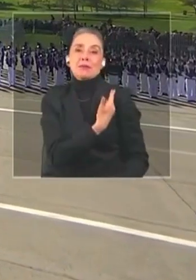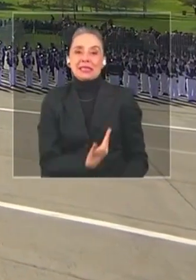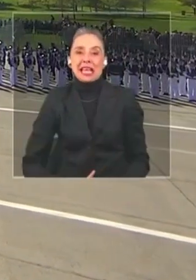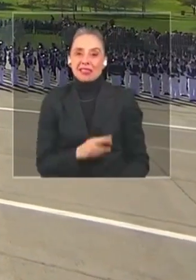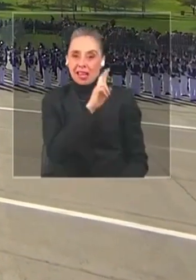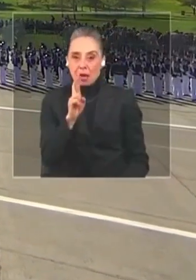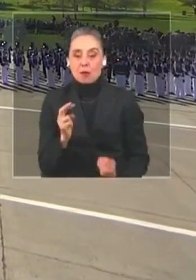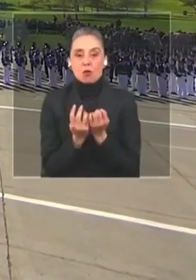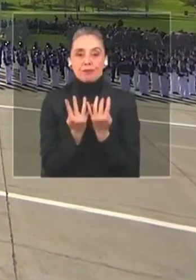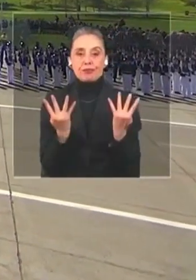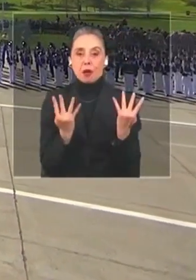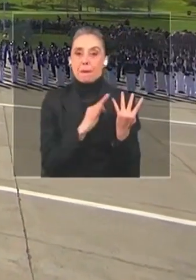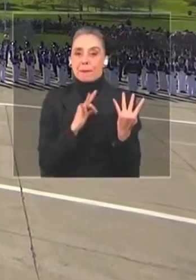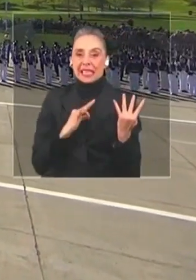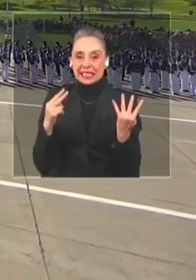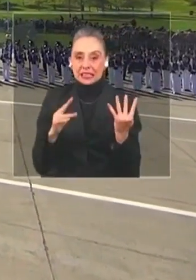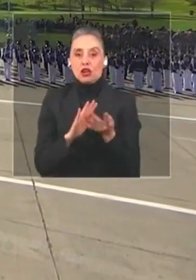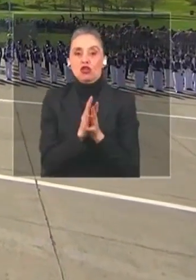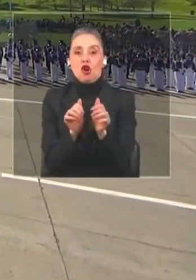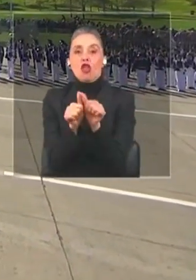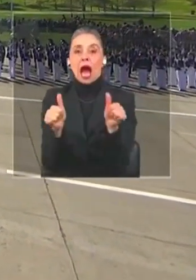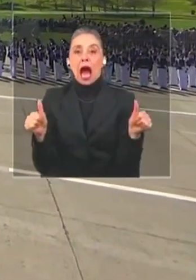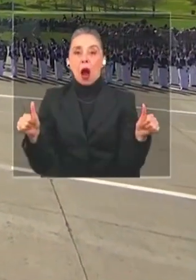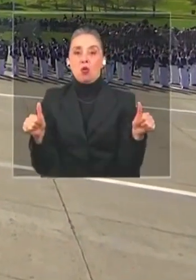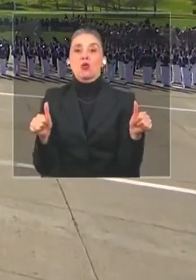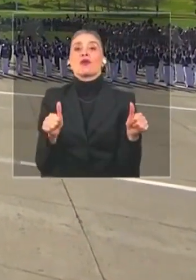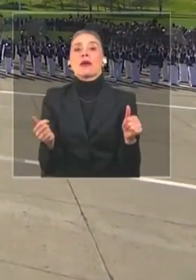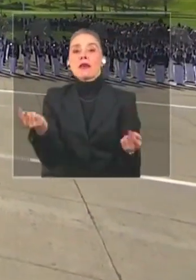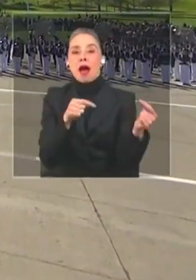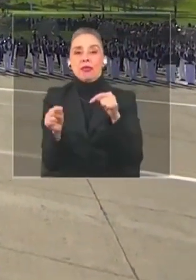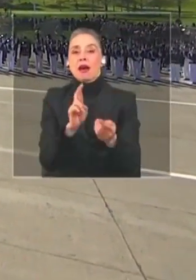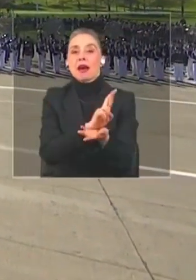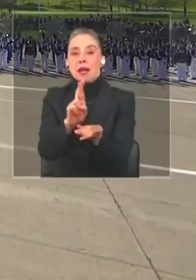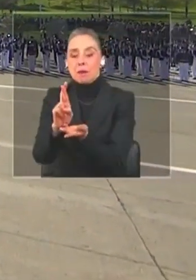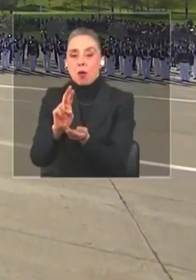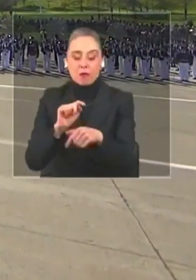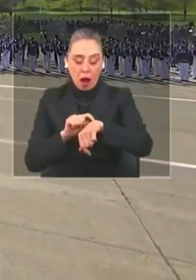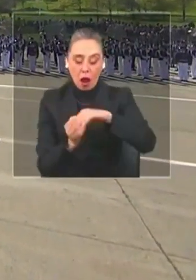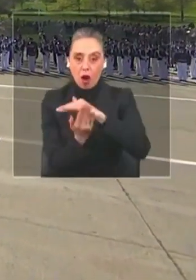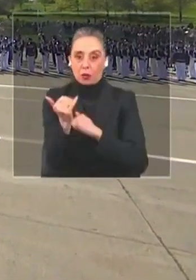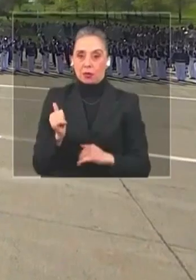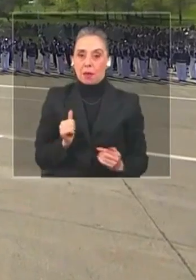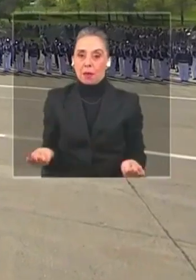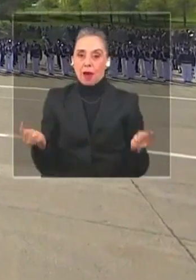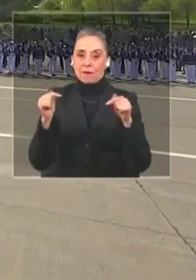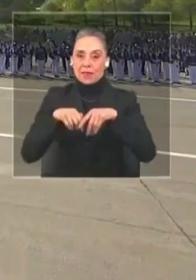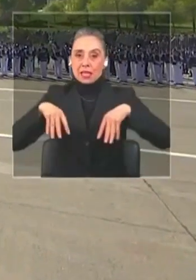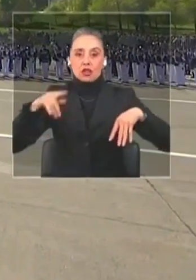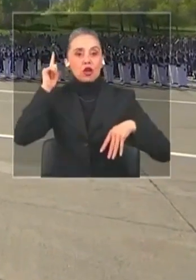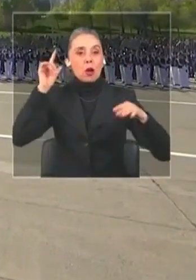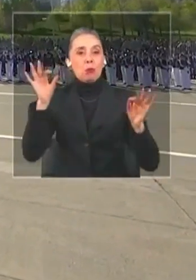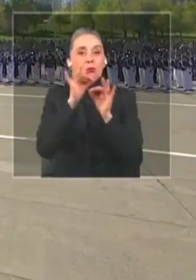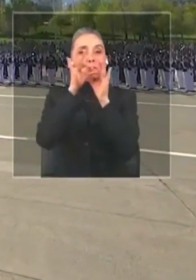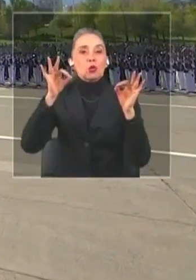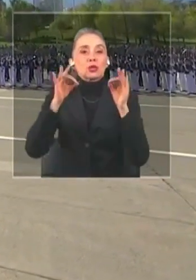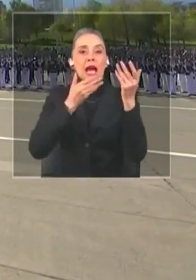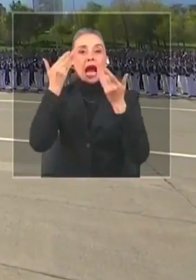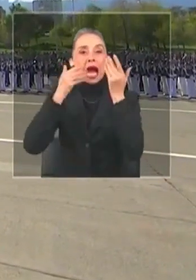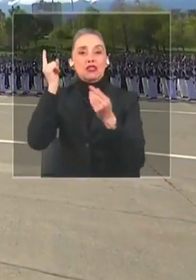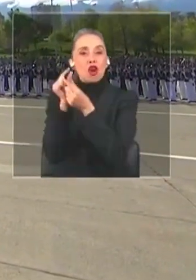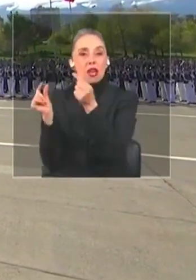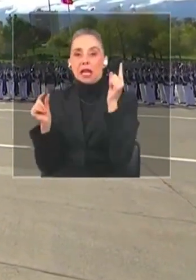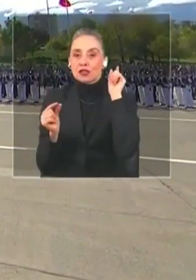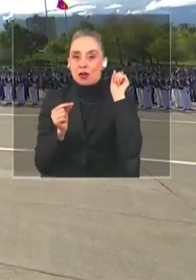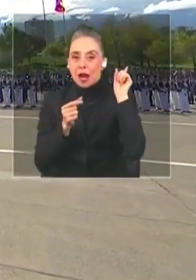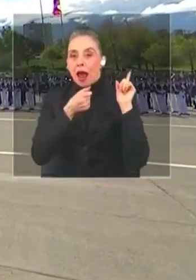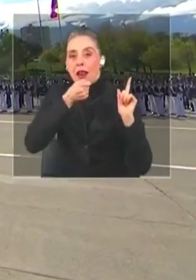parte de su gabinete y de todas las autoridades de la República, que ya desde muy temprano están en este lugar. La lluvia fue una anécdota, hay que decirlo. Se había